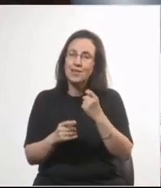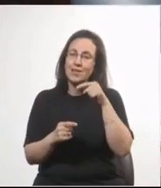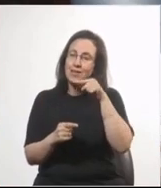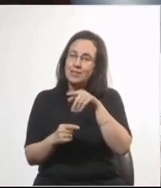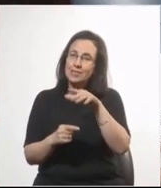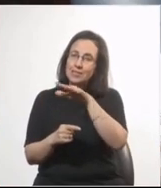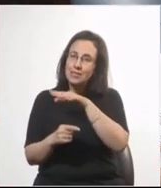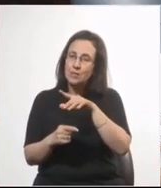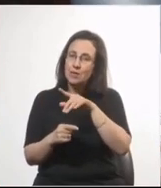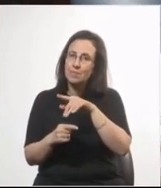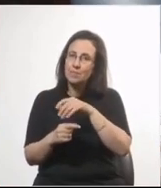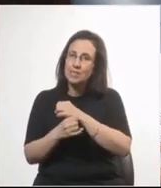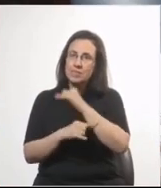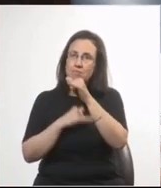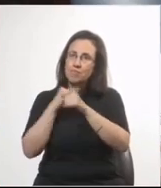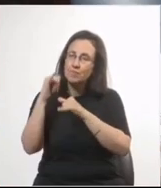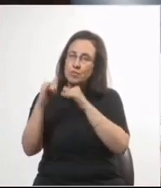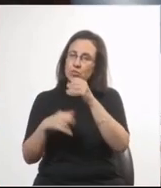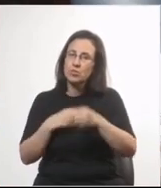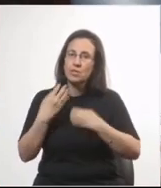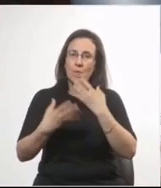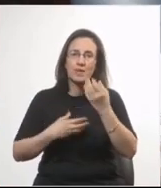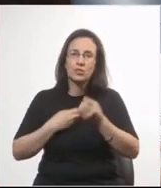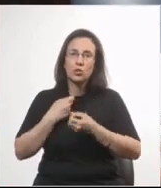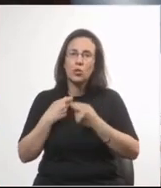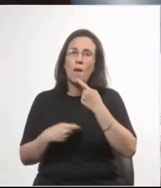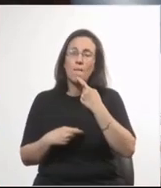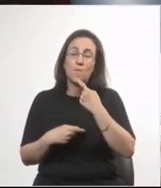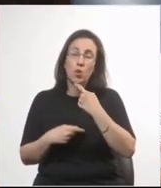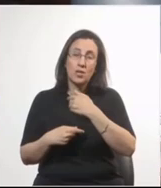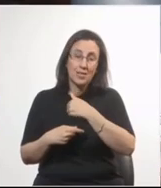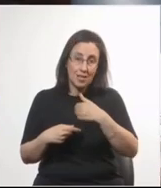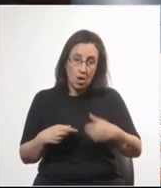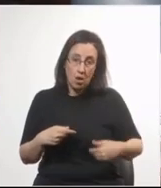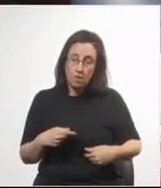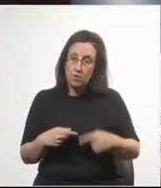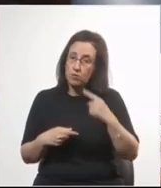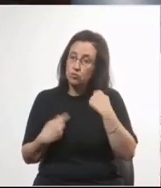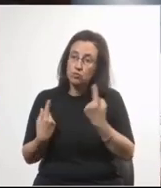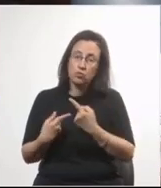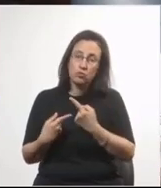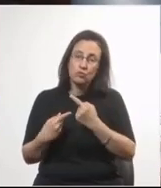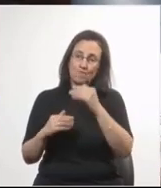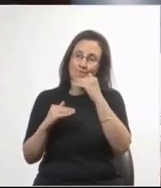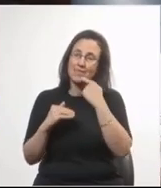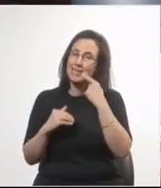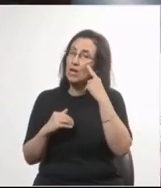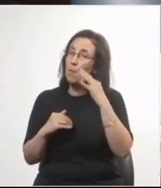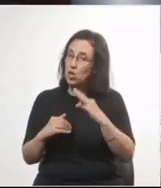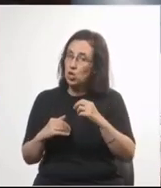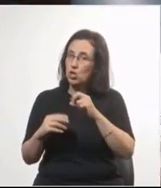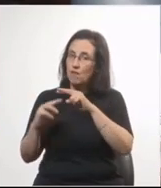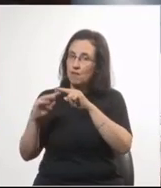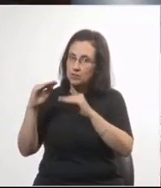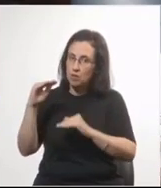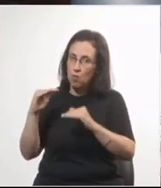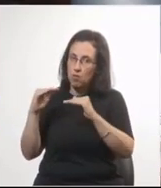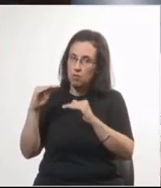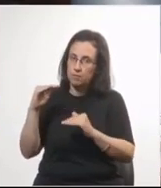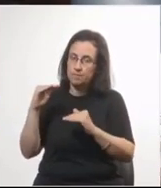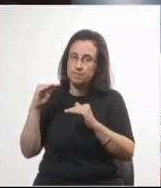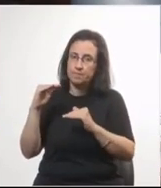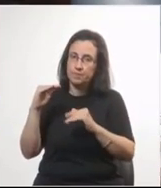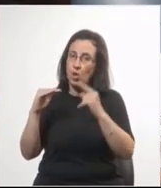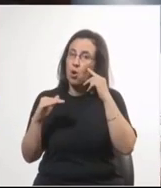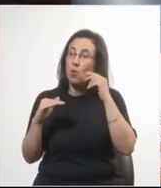expresión de una política de gobierno que hemos caracterizado como el modelo de la desigualdad. Un modelo que además